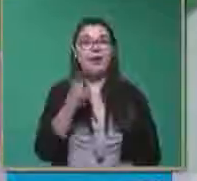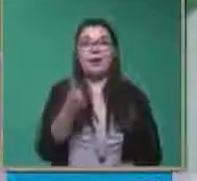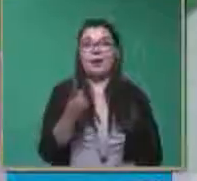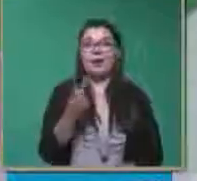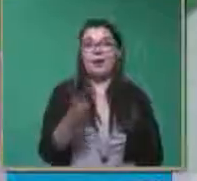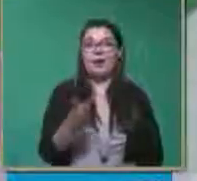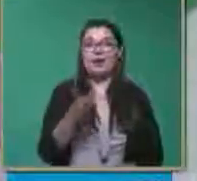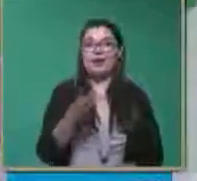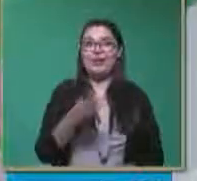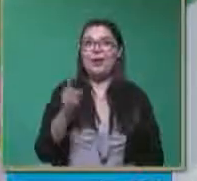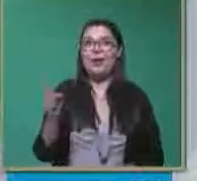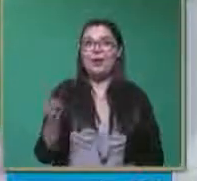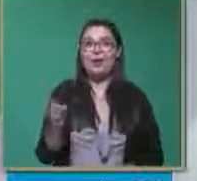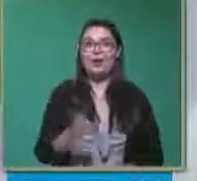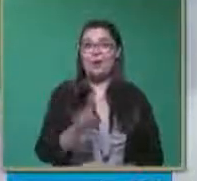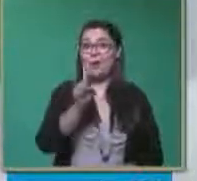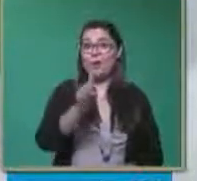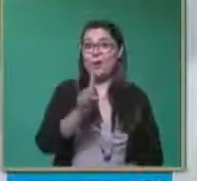1, 2, 3.